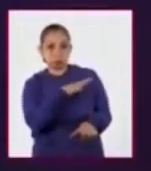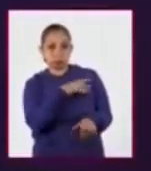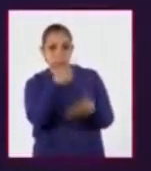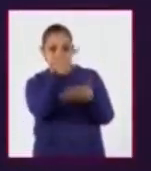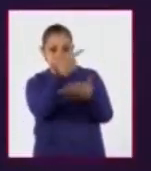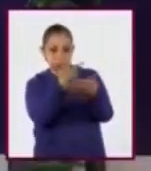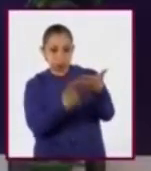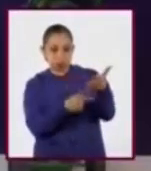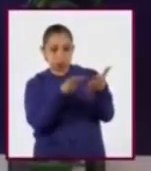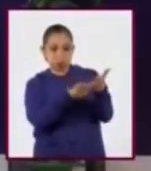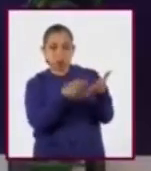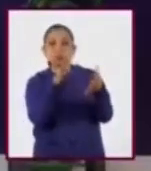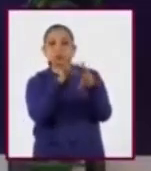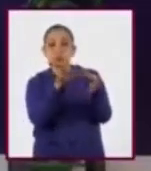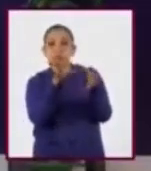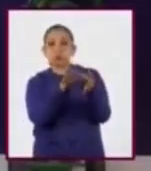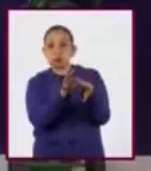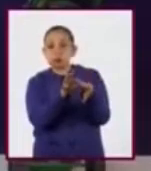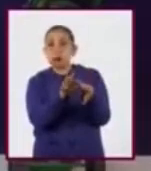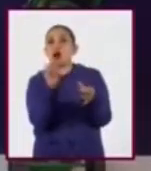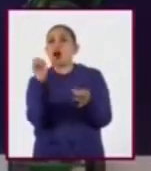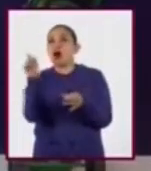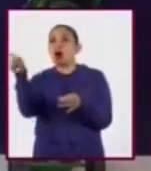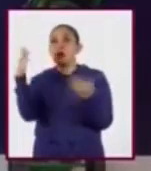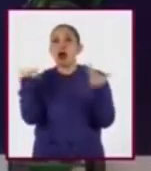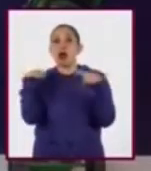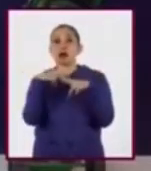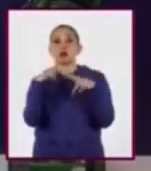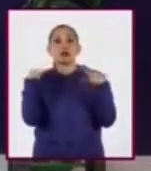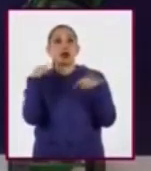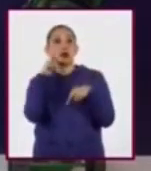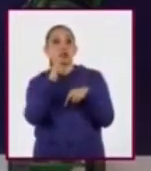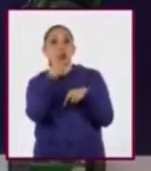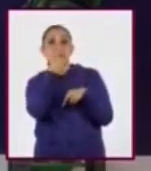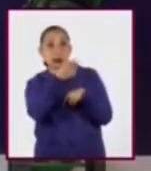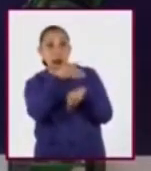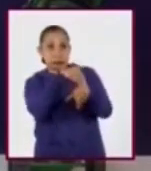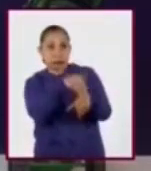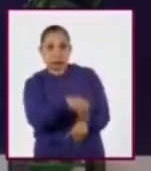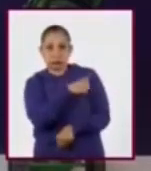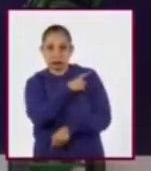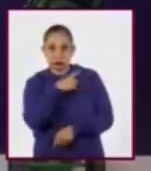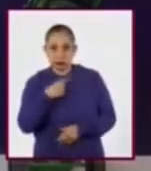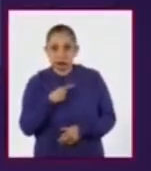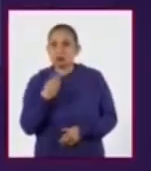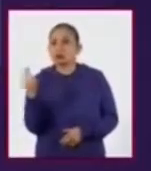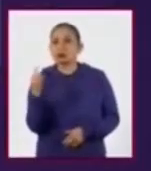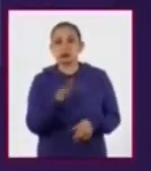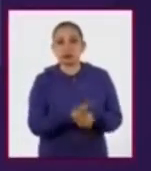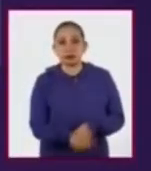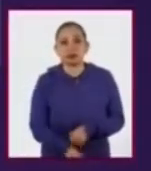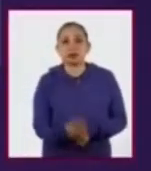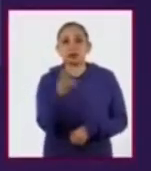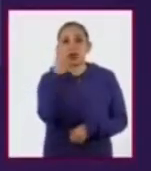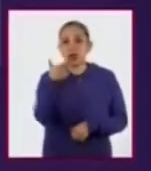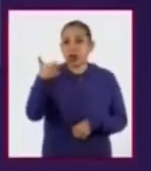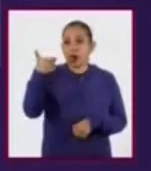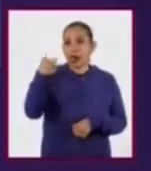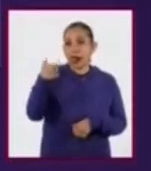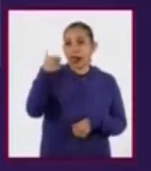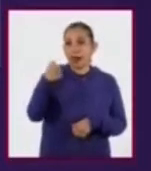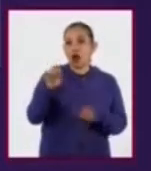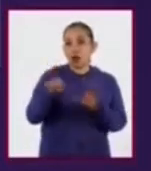instructivos o que les proporcionen sus profesoras y profesores. ¿Qué necesitamos? Un encendedor